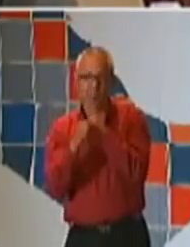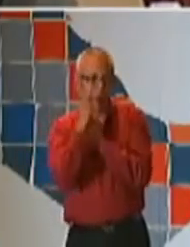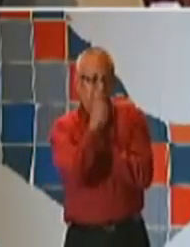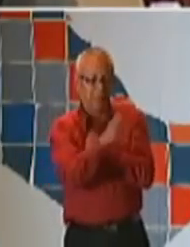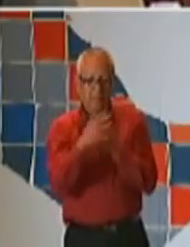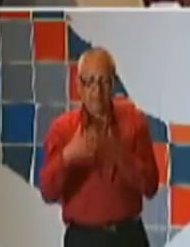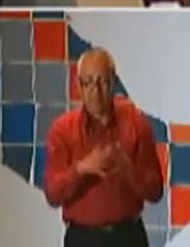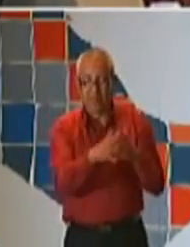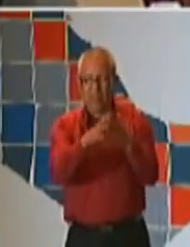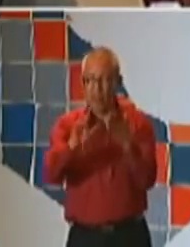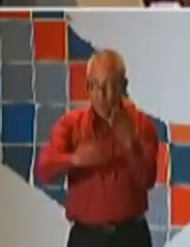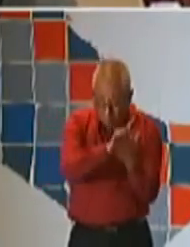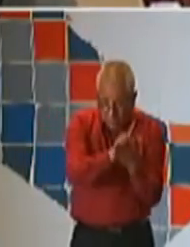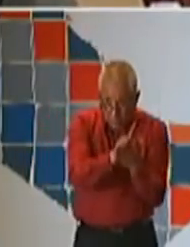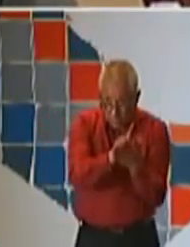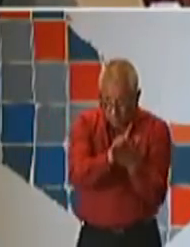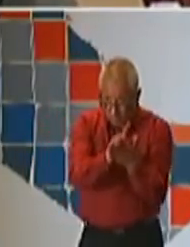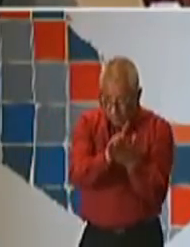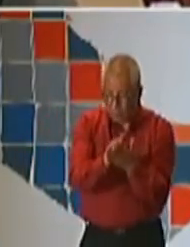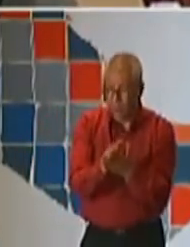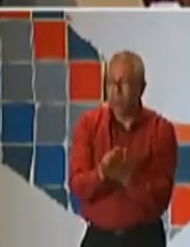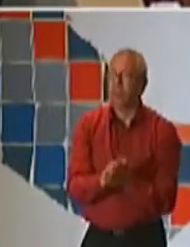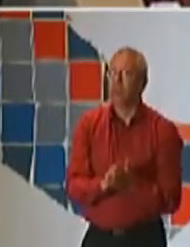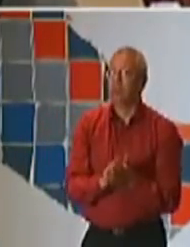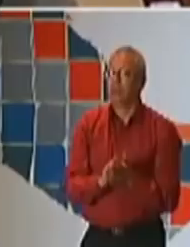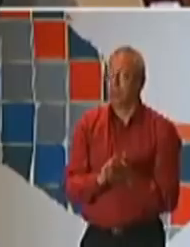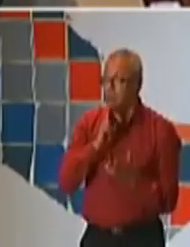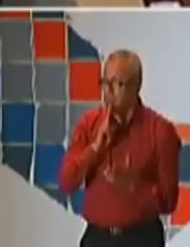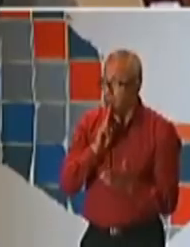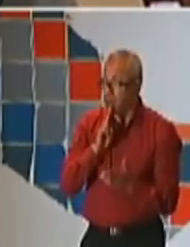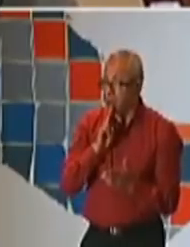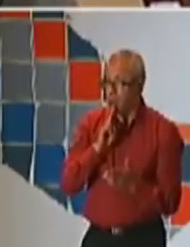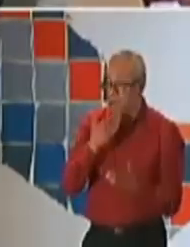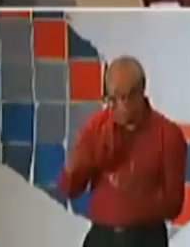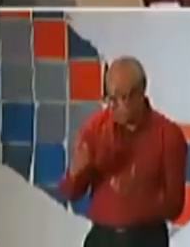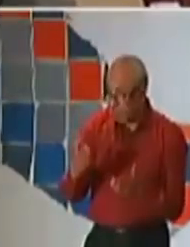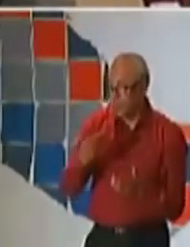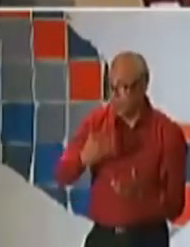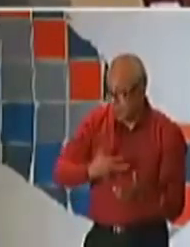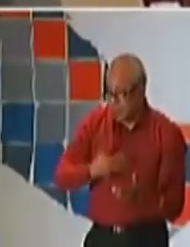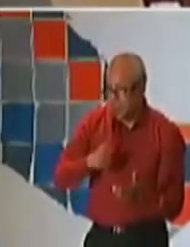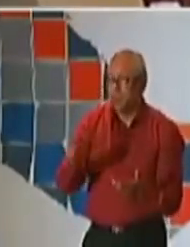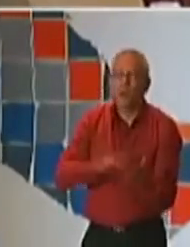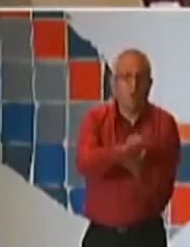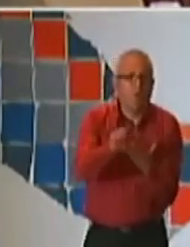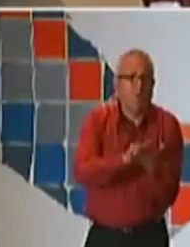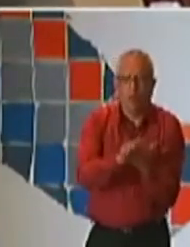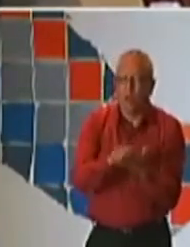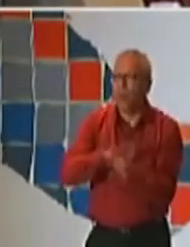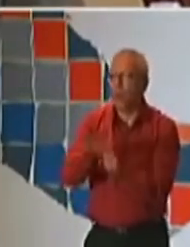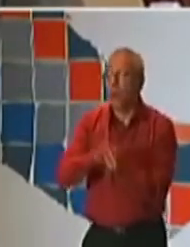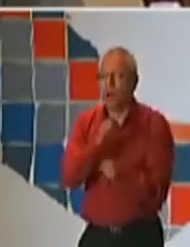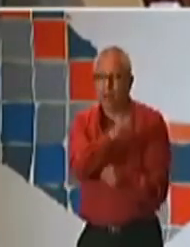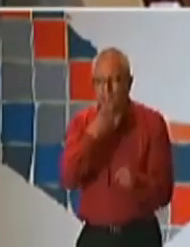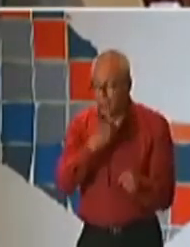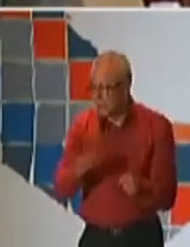trabajo no reconoce más ley que la del trabajo fuera de la ley es el que ahora dice que no habrá más remedio